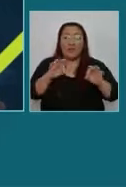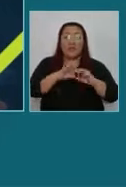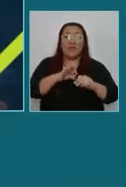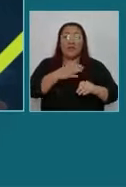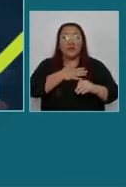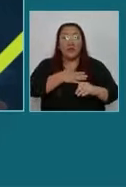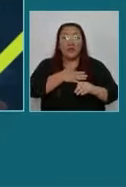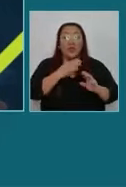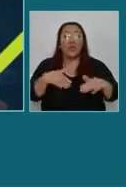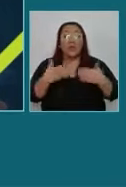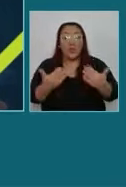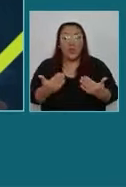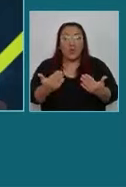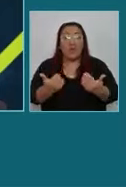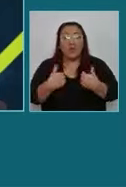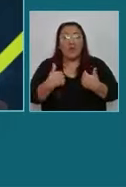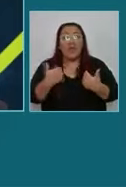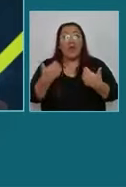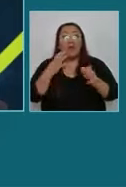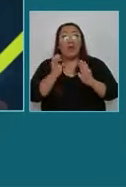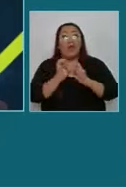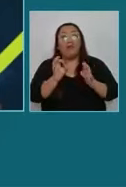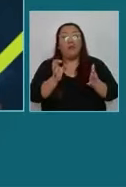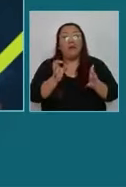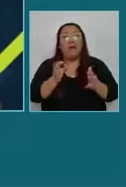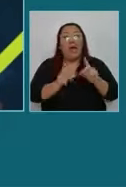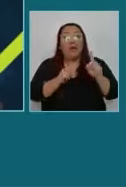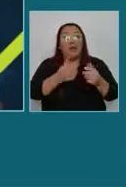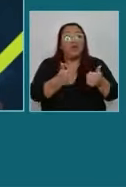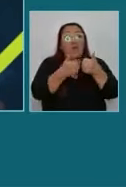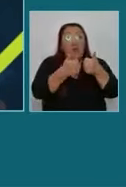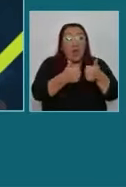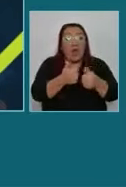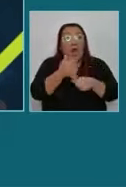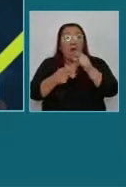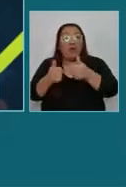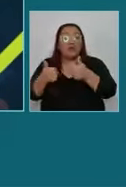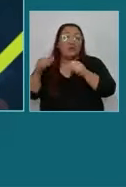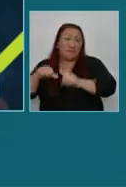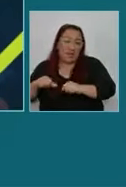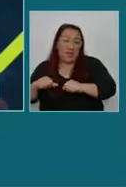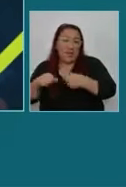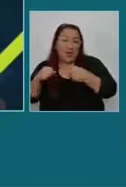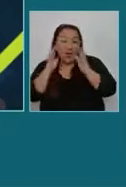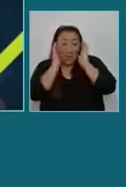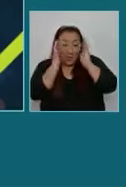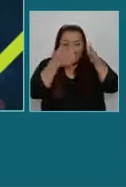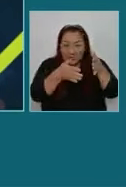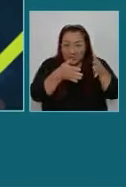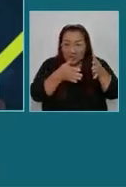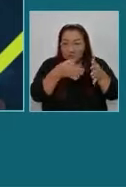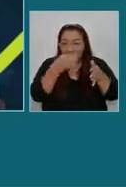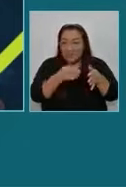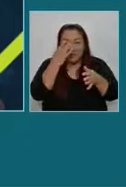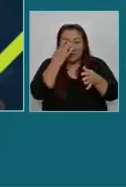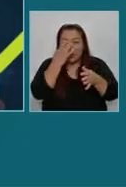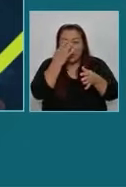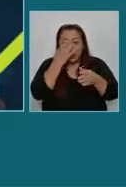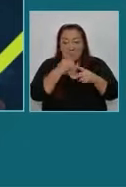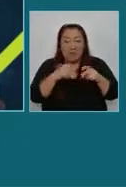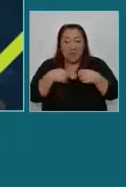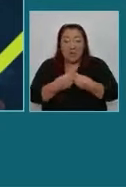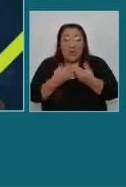nosotros podríamos, tenemos una ventaja y desventaja al estar enfocados, porque no vamos a salir de nuestra mirada estratégica, pero también